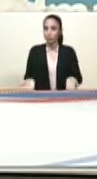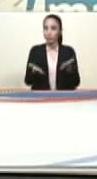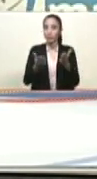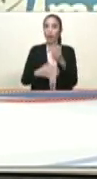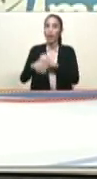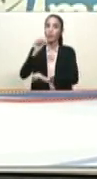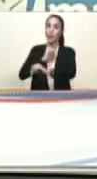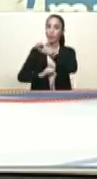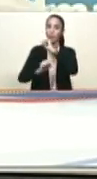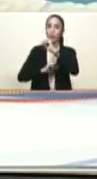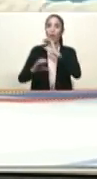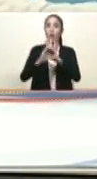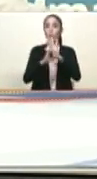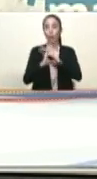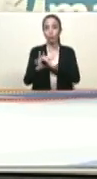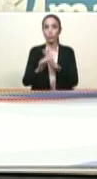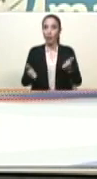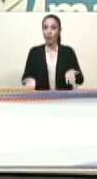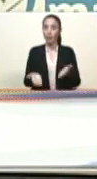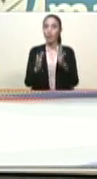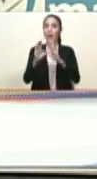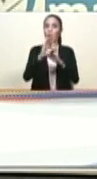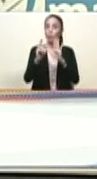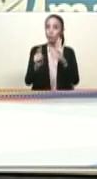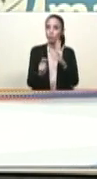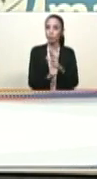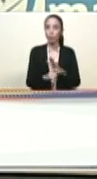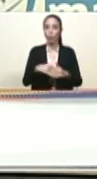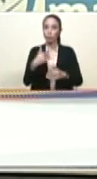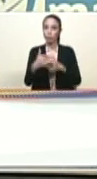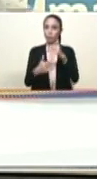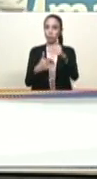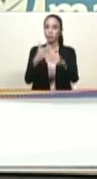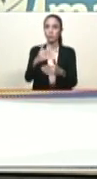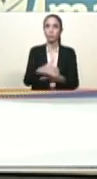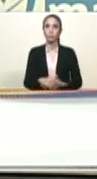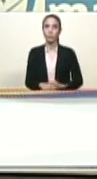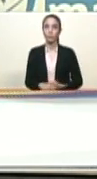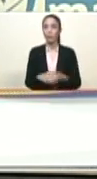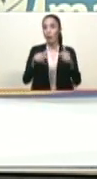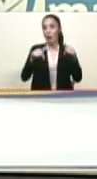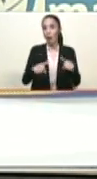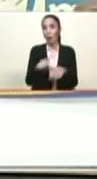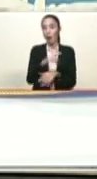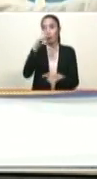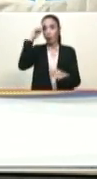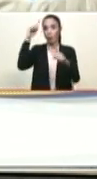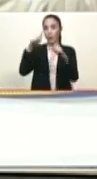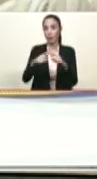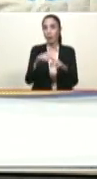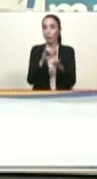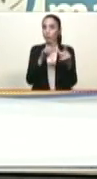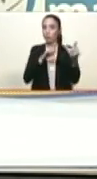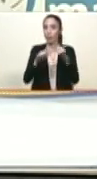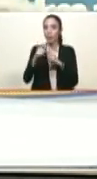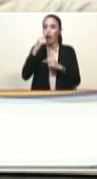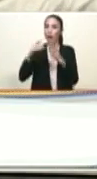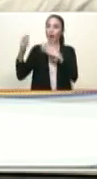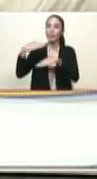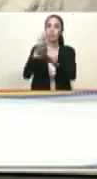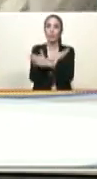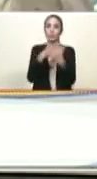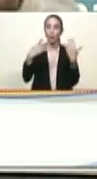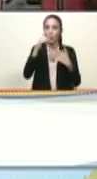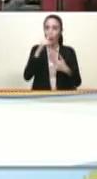esa constituyente, luchar por esa Constitución. Y ahora lograr los sueños que tuvimos hace 19 años